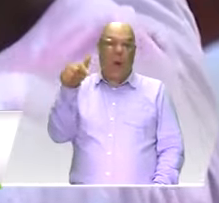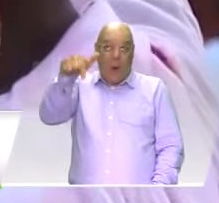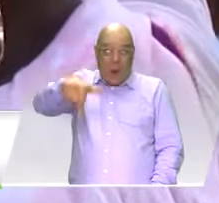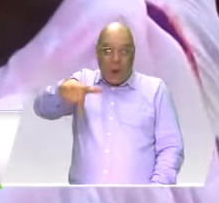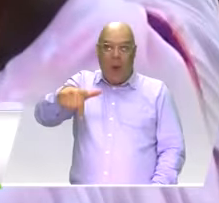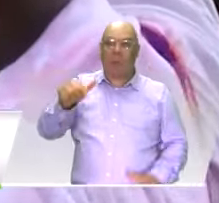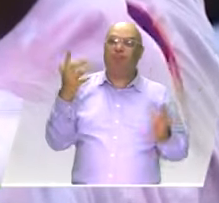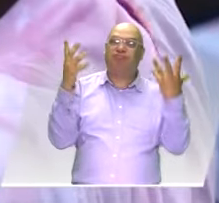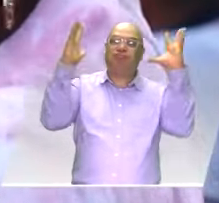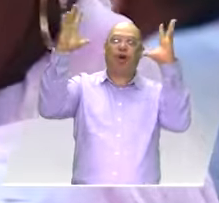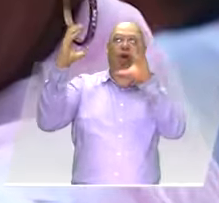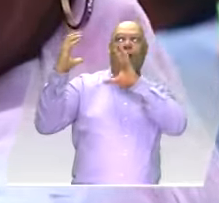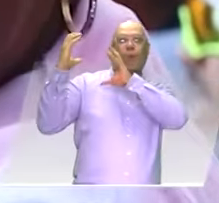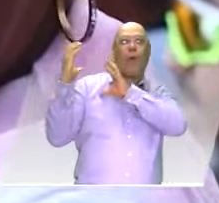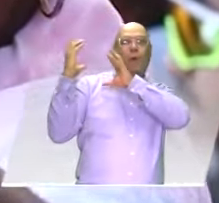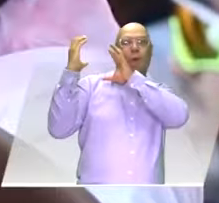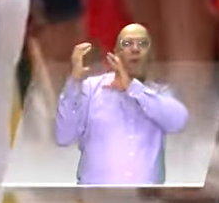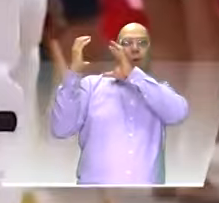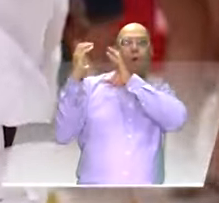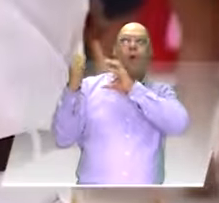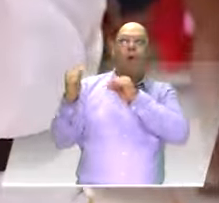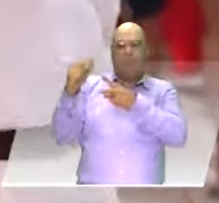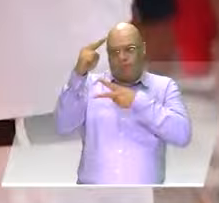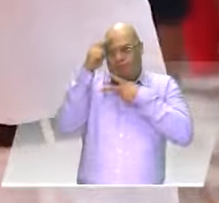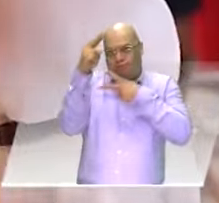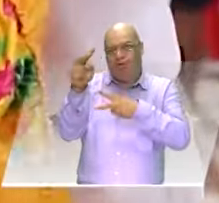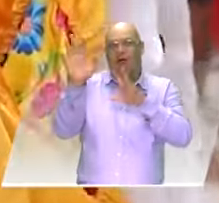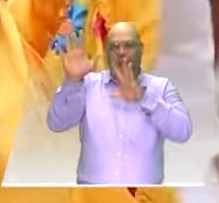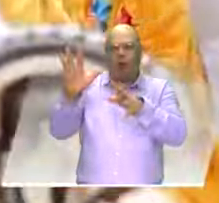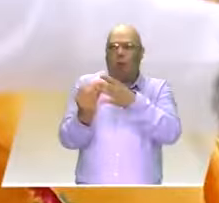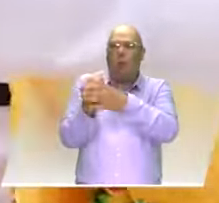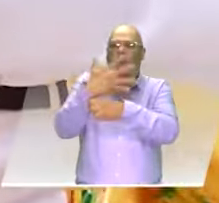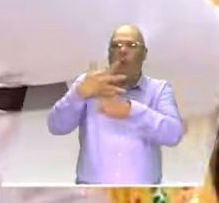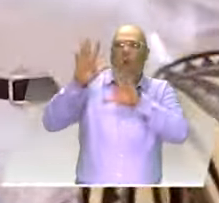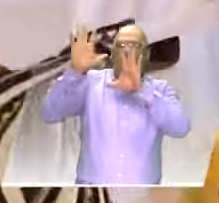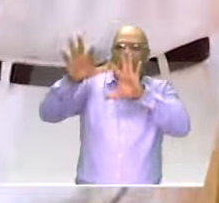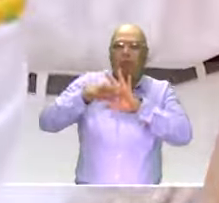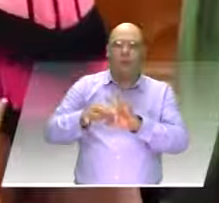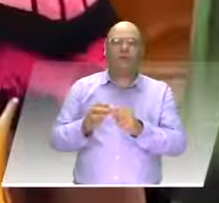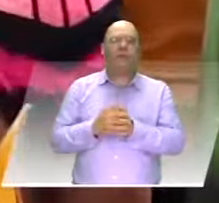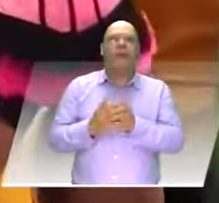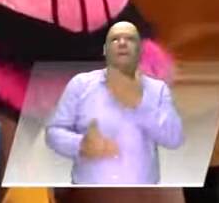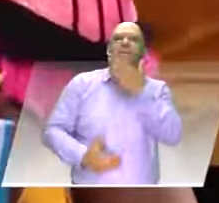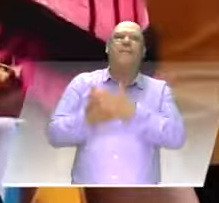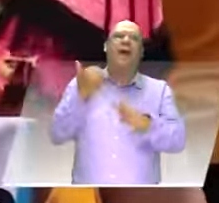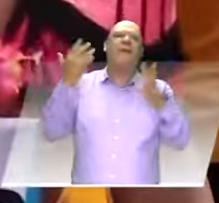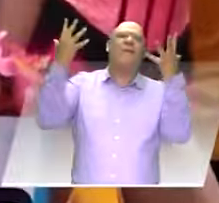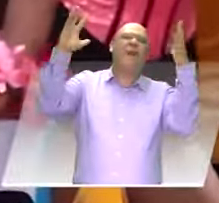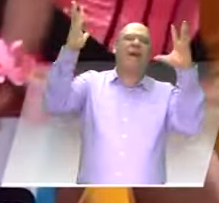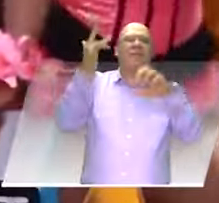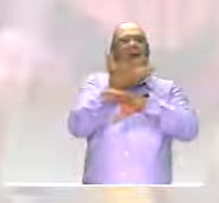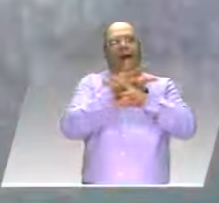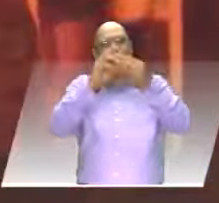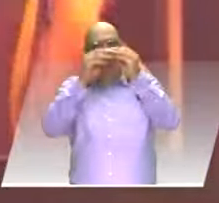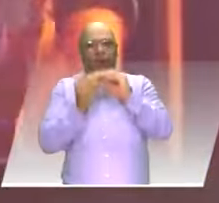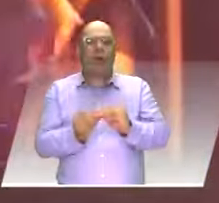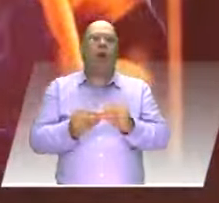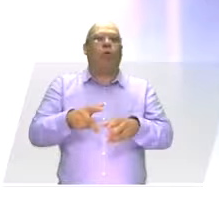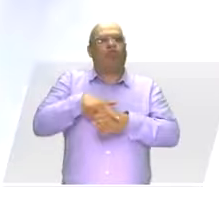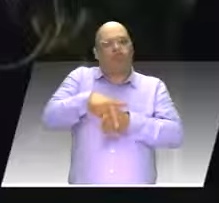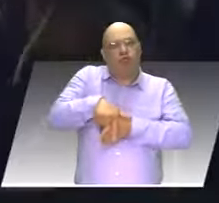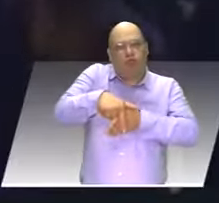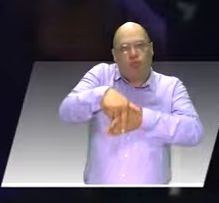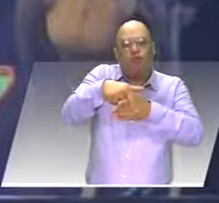tradicionales del Coco producto insignia de la región la celebración Inicia con festivales artísticos cabalgatas